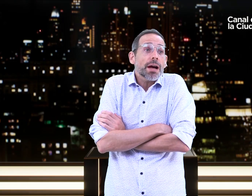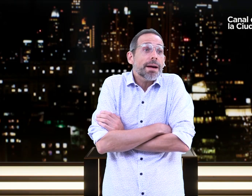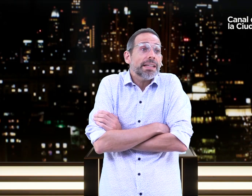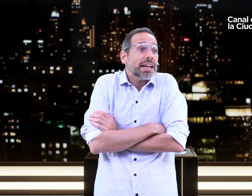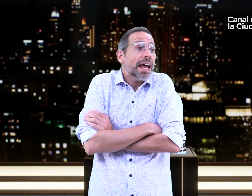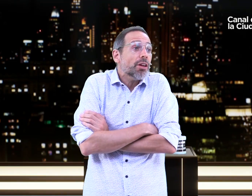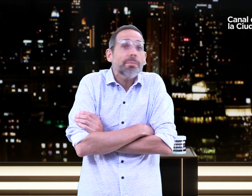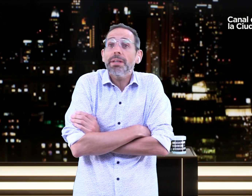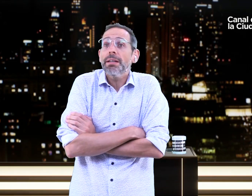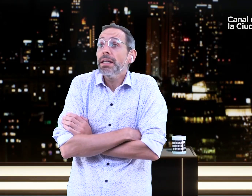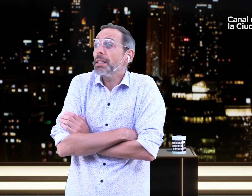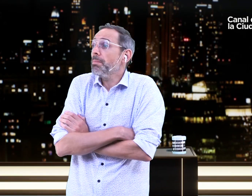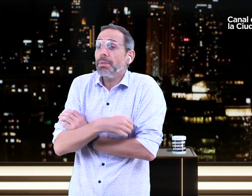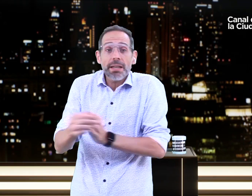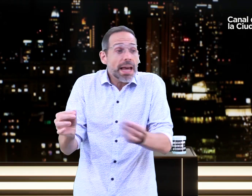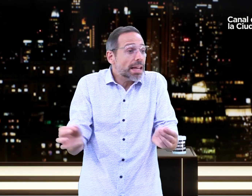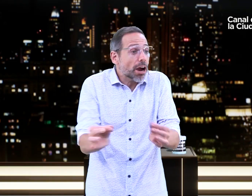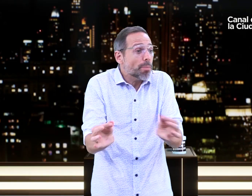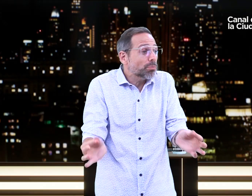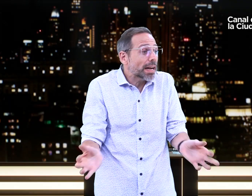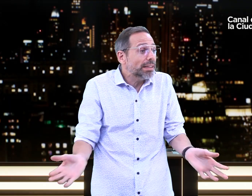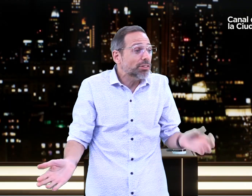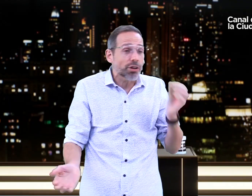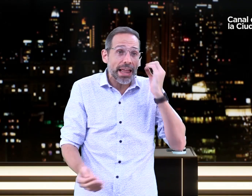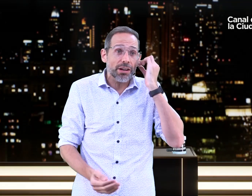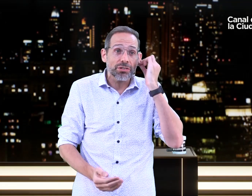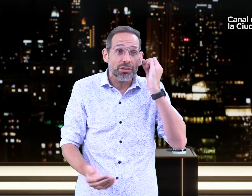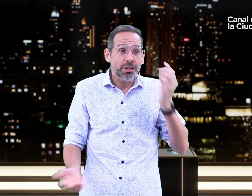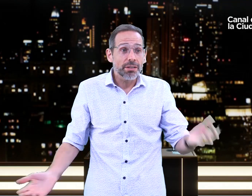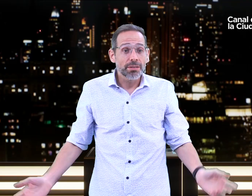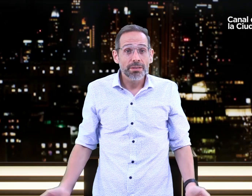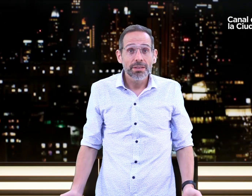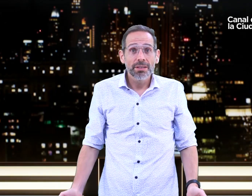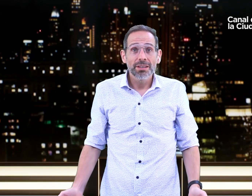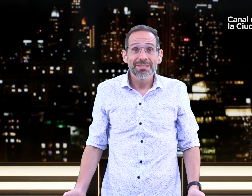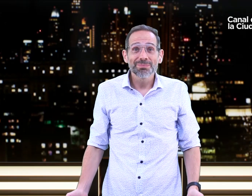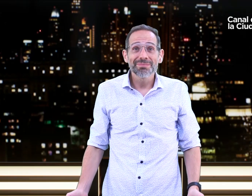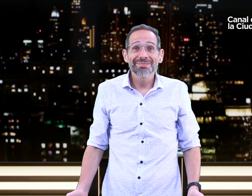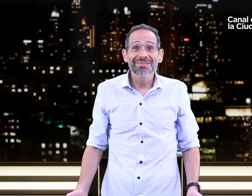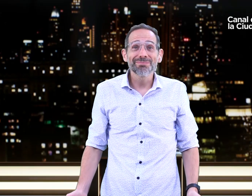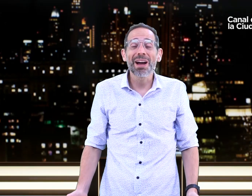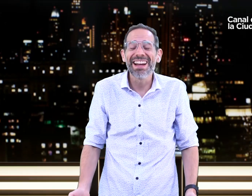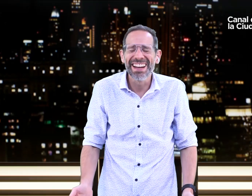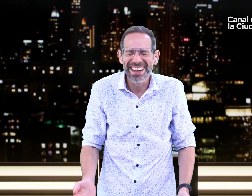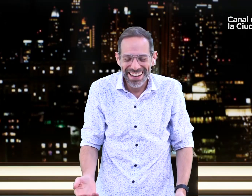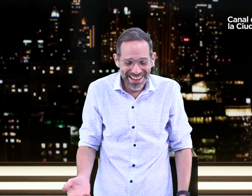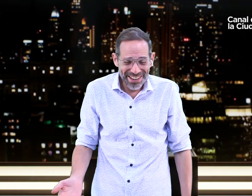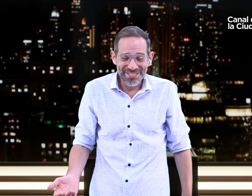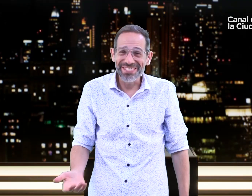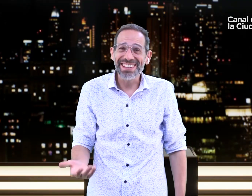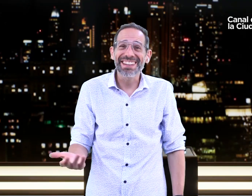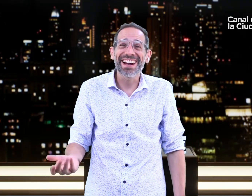Horrible, nunca más, ni ternado, ni nada, ni a comer un calentito, nada. No. Un poco de semen no le hace mal a nadie, ni mata a nadie,